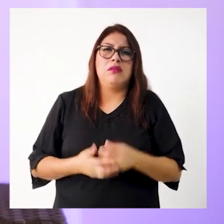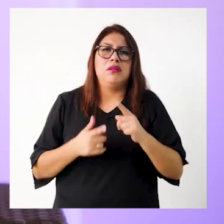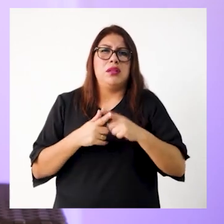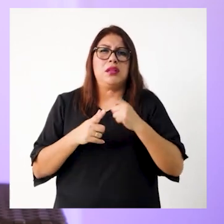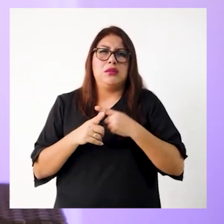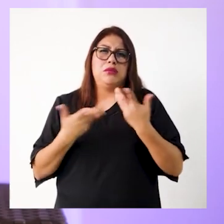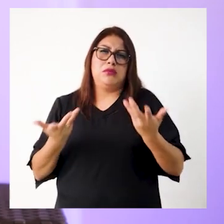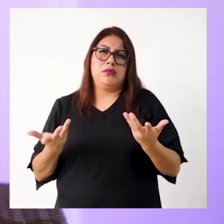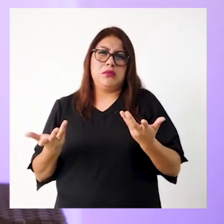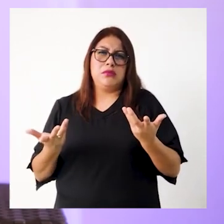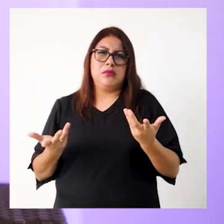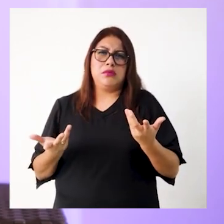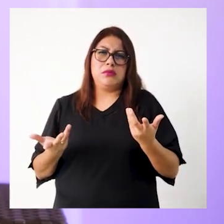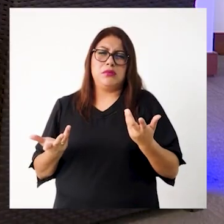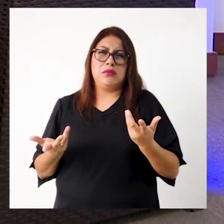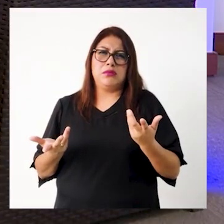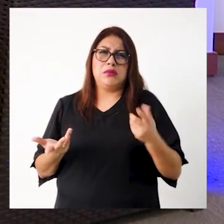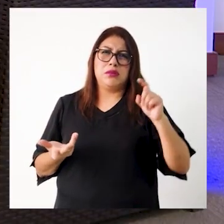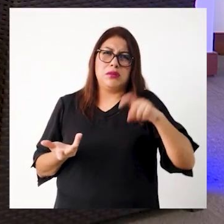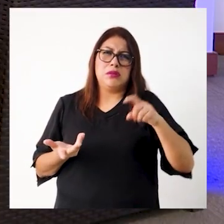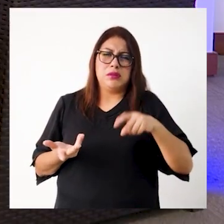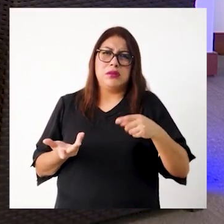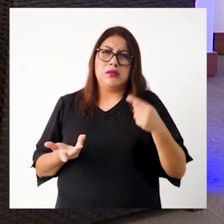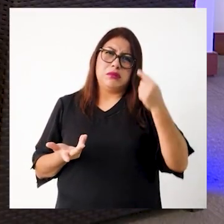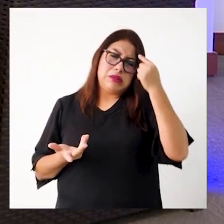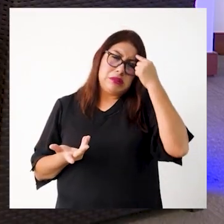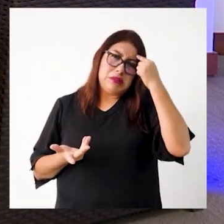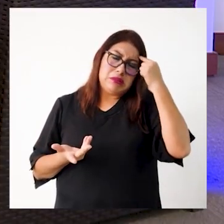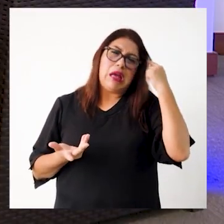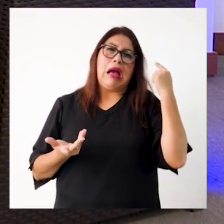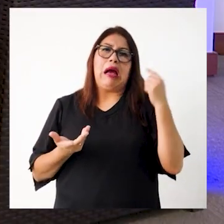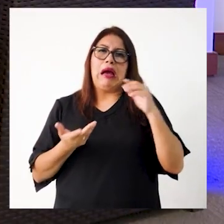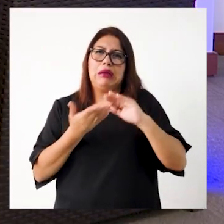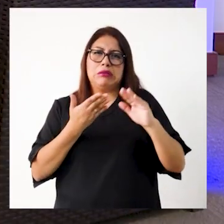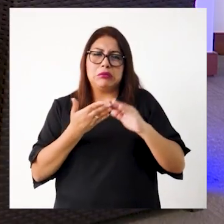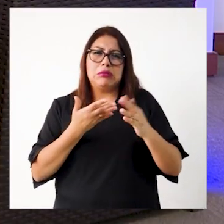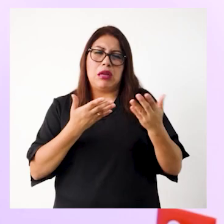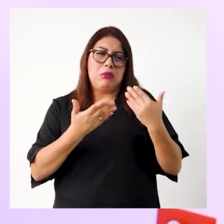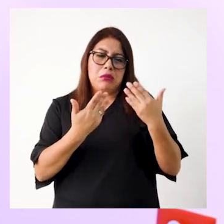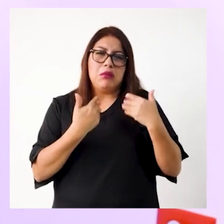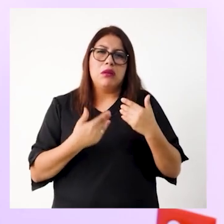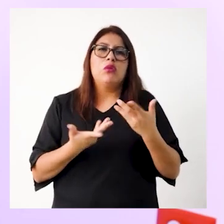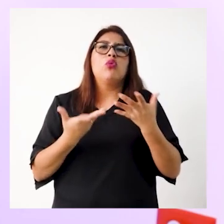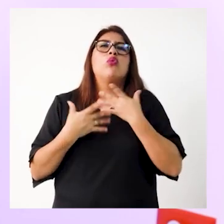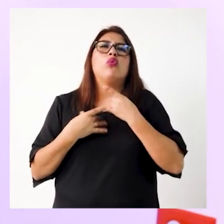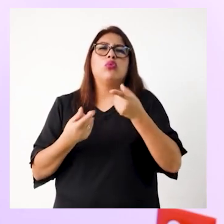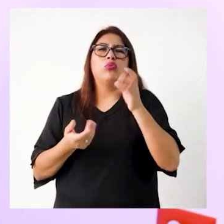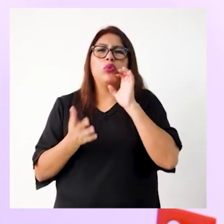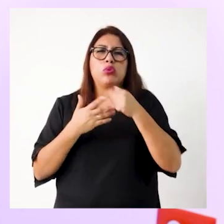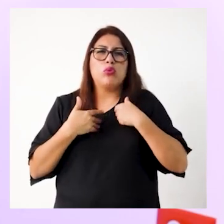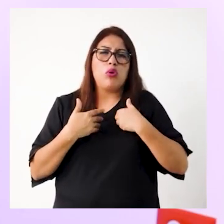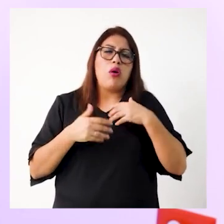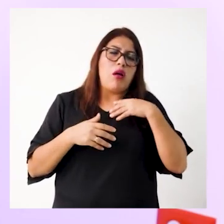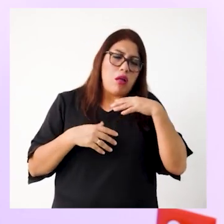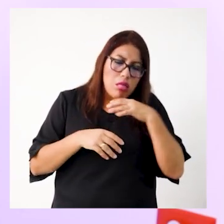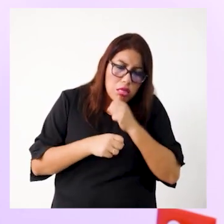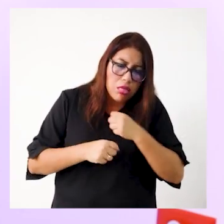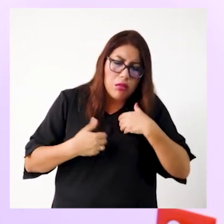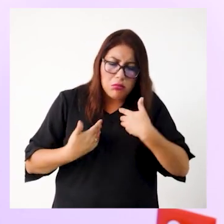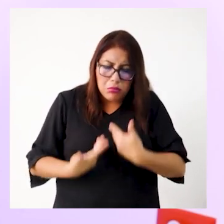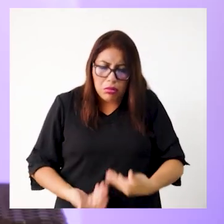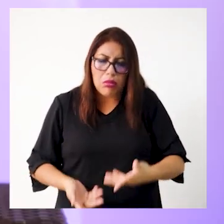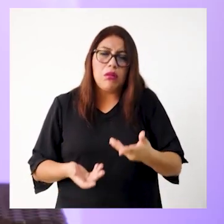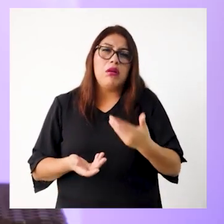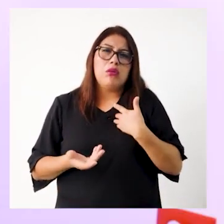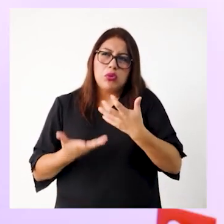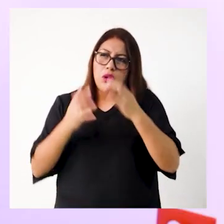Y caramba, tenemos que tener ¿y cómo te gustaría universal que te traten cuando tengas esa condición? ¿Te gustaría que te traten con